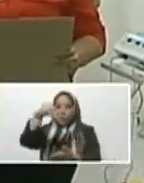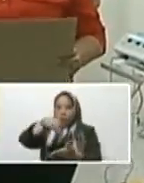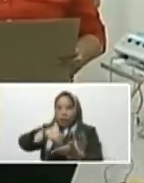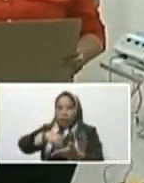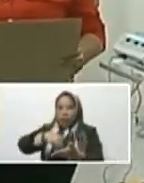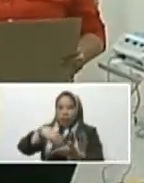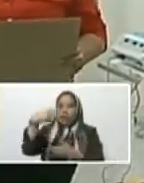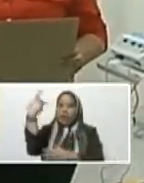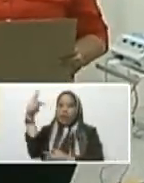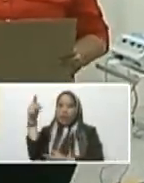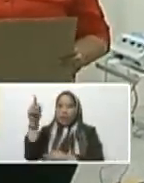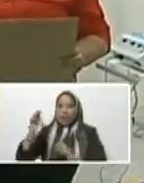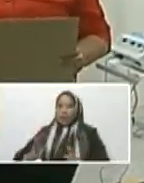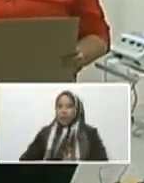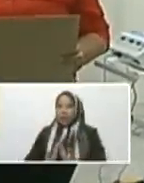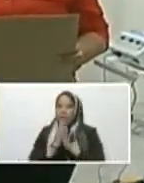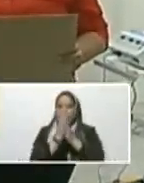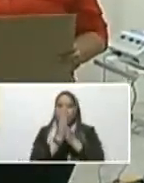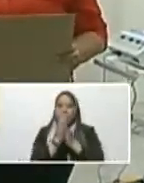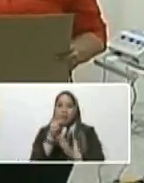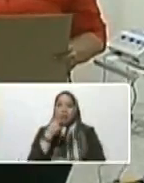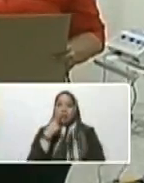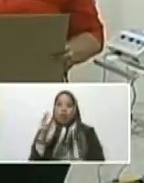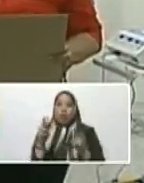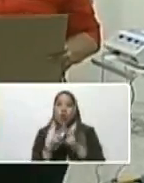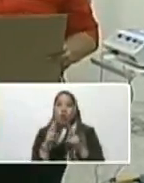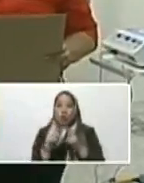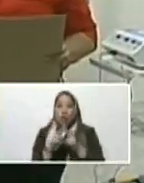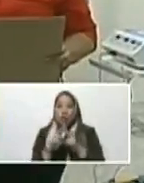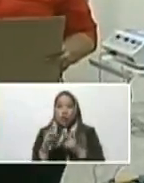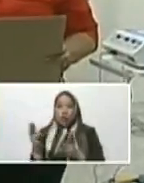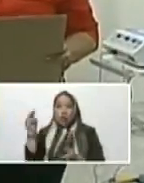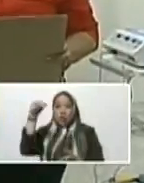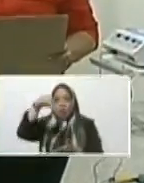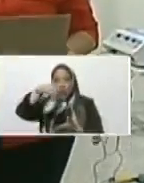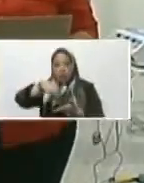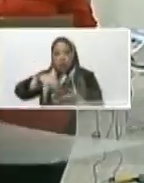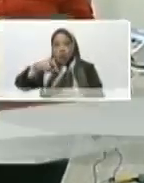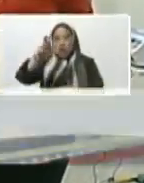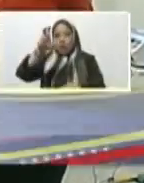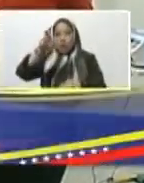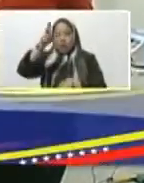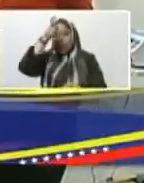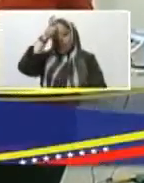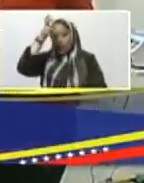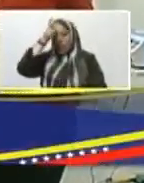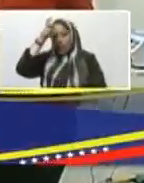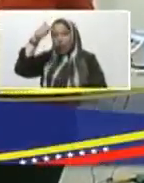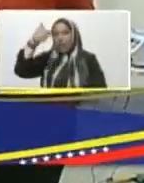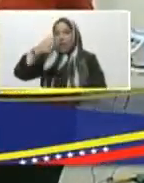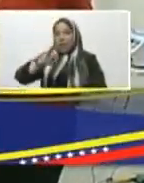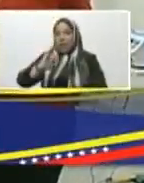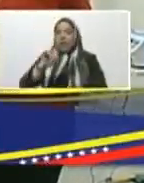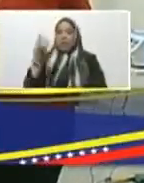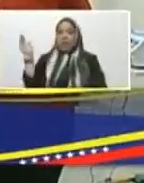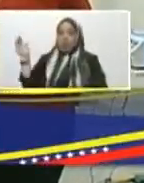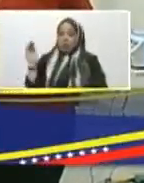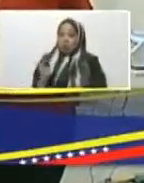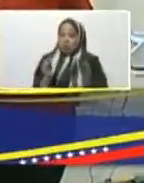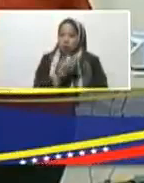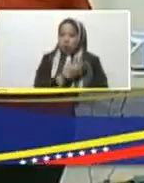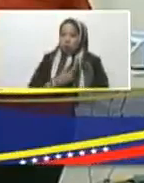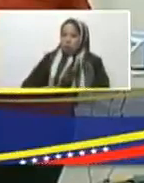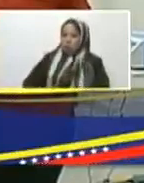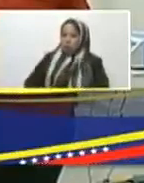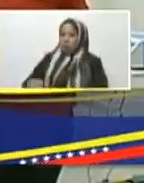desde el sector más popular que tiene el municipio Miranda, en la ciudad de Coro, aquí en Cruz Verde, donde usted, presidente, también